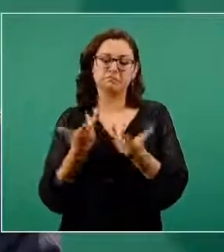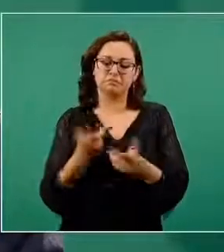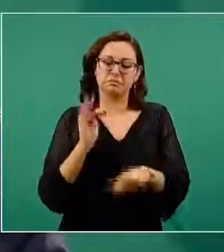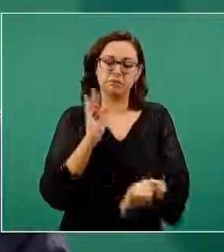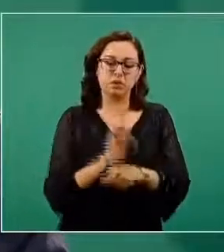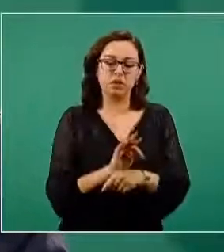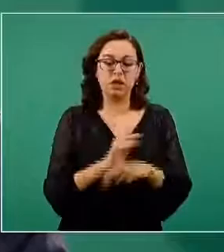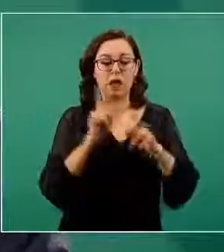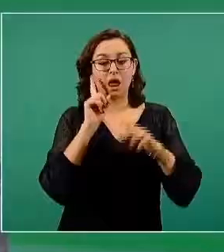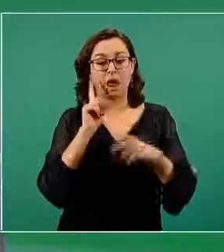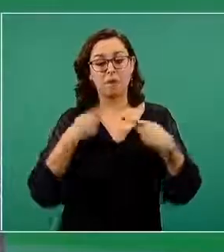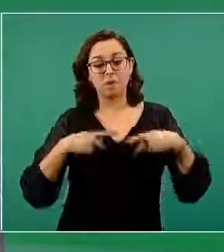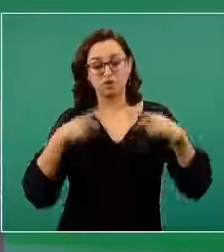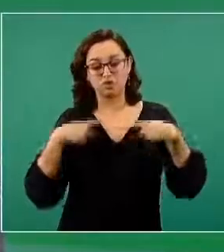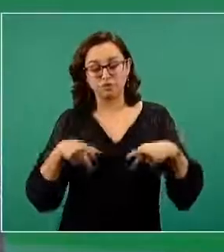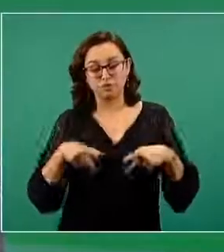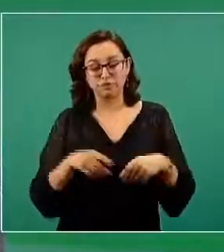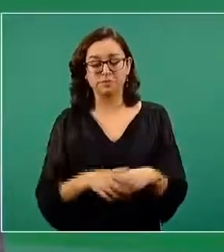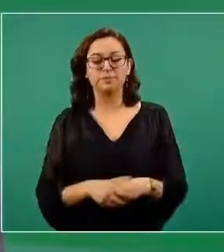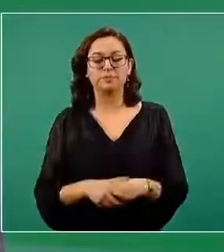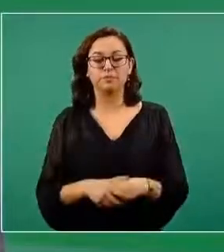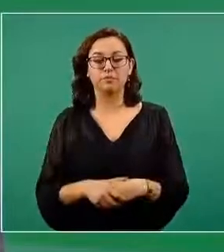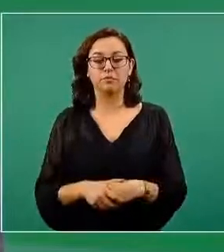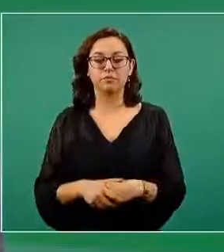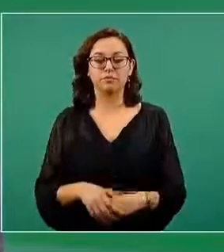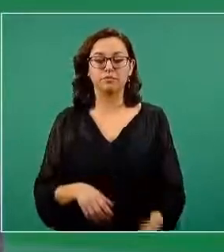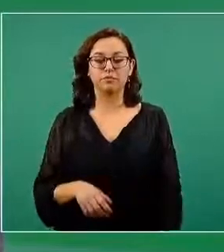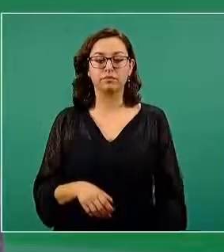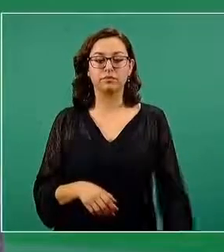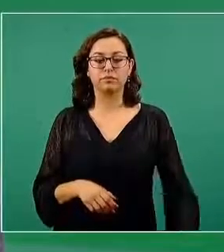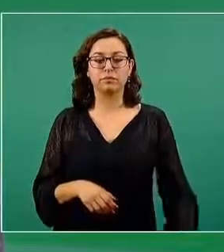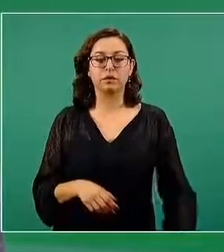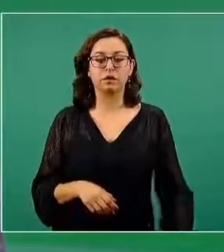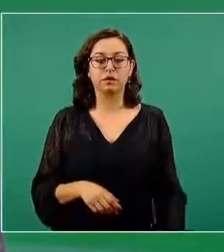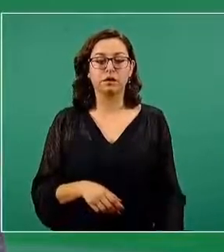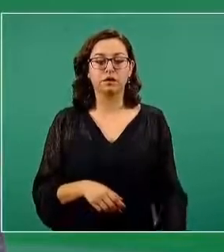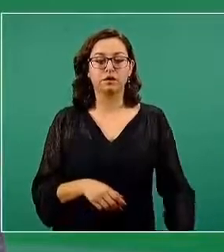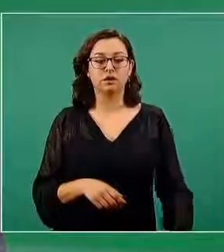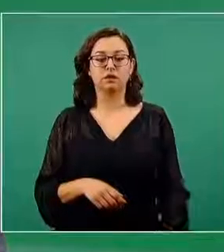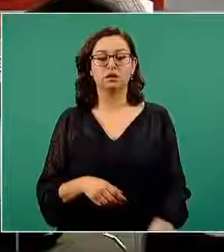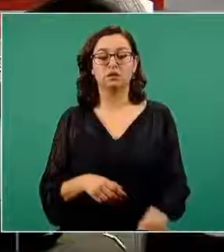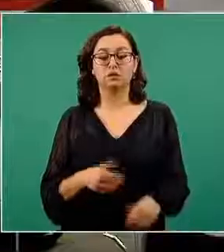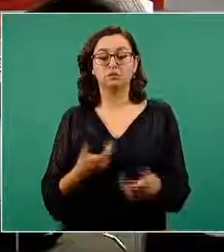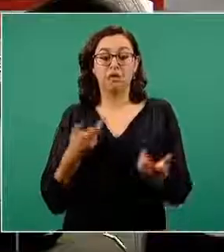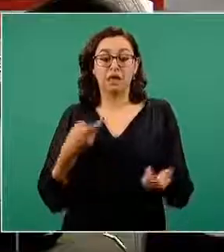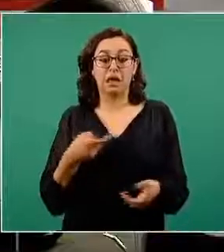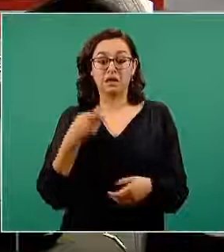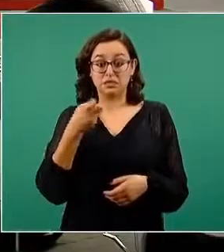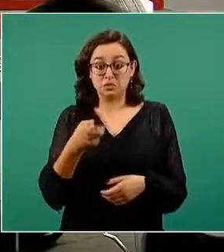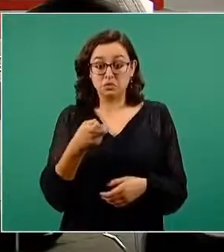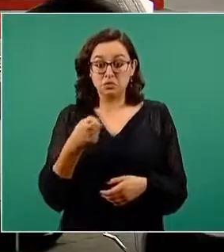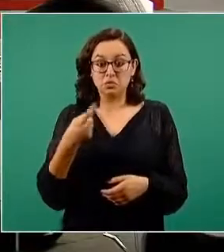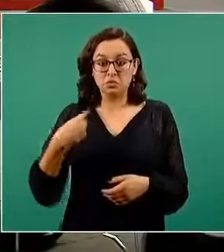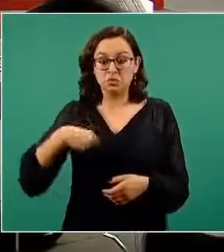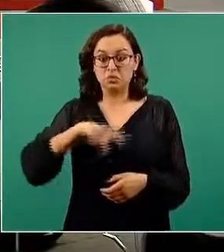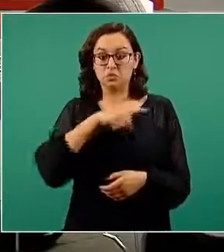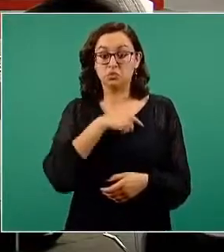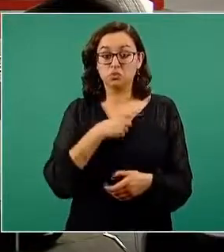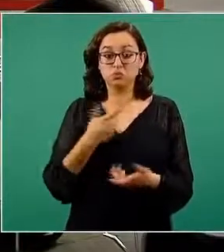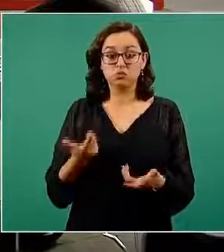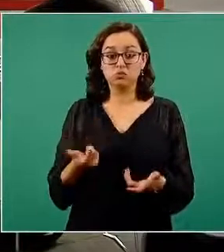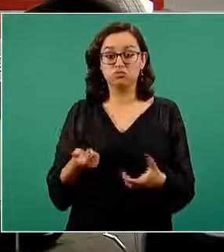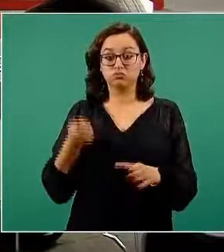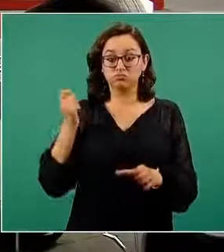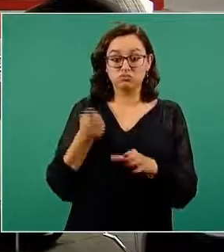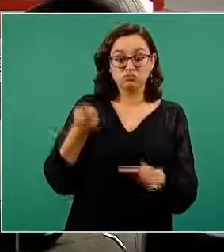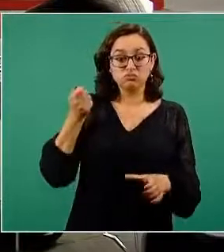persona. Y a estos son las que me referí hoy. Nosotros no vemos los que terminan en negativo, no sabemos